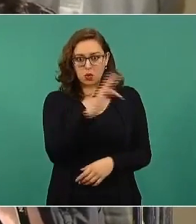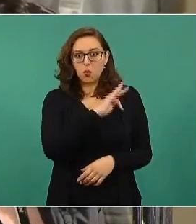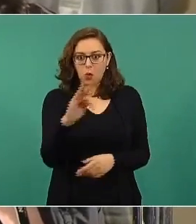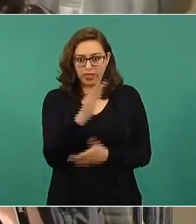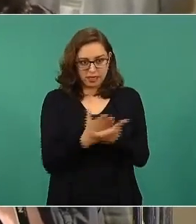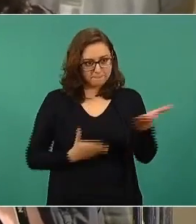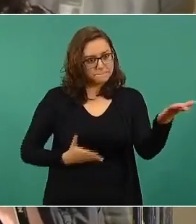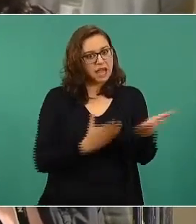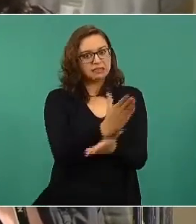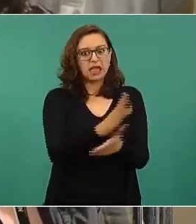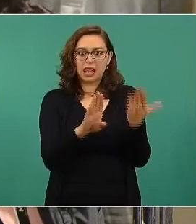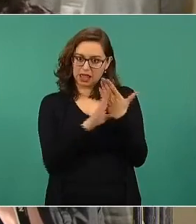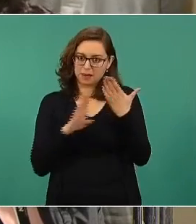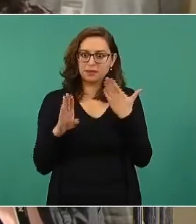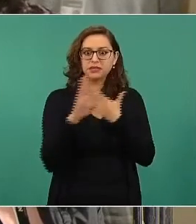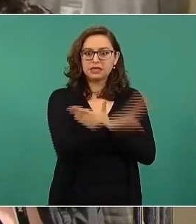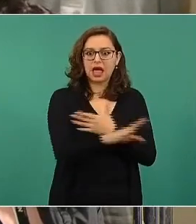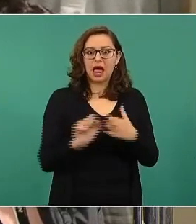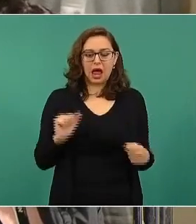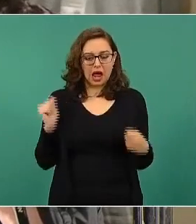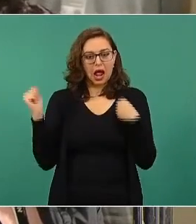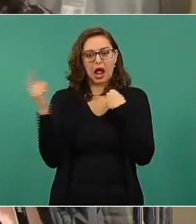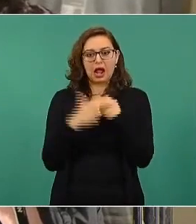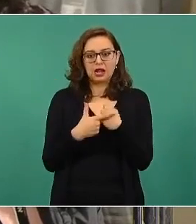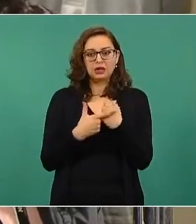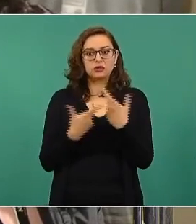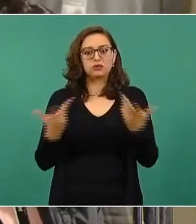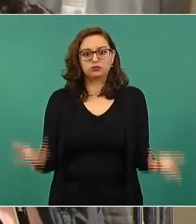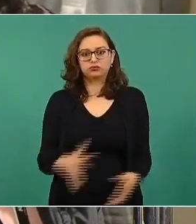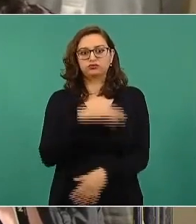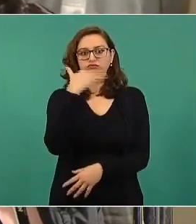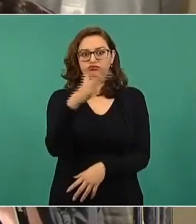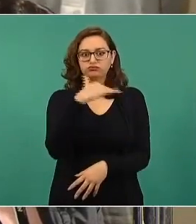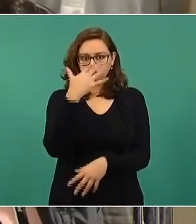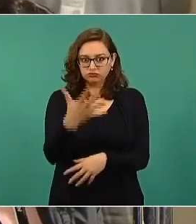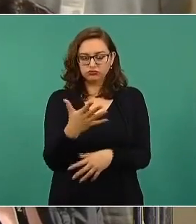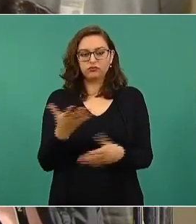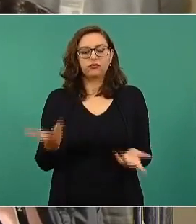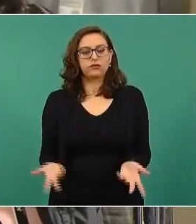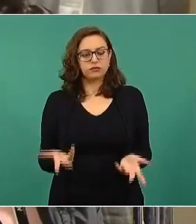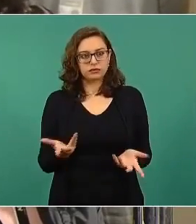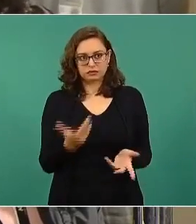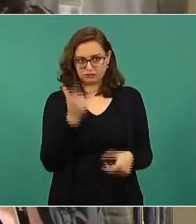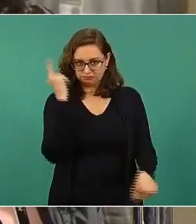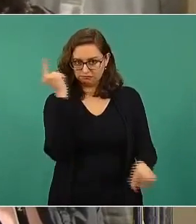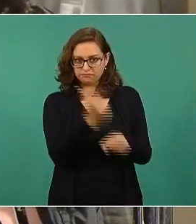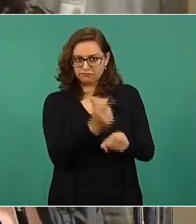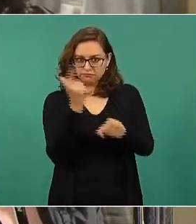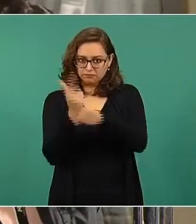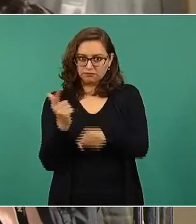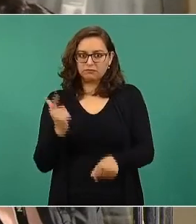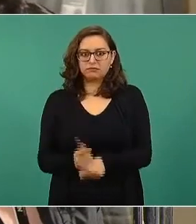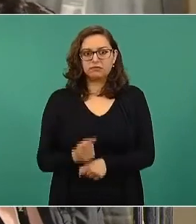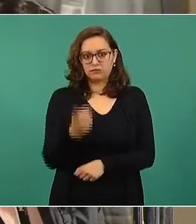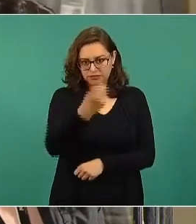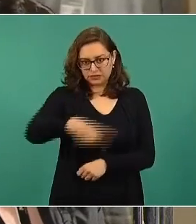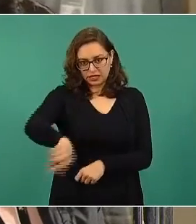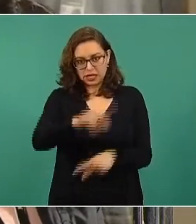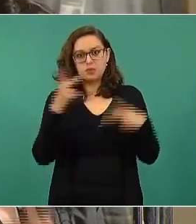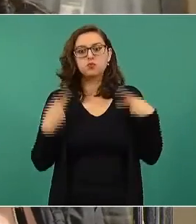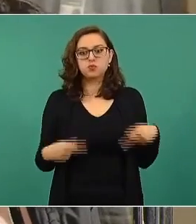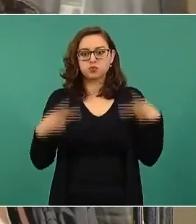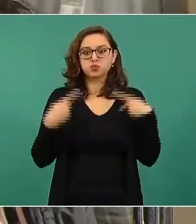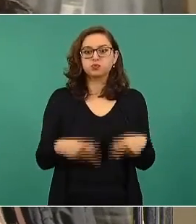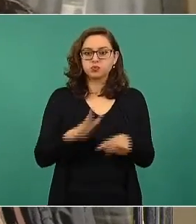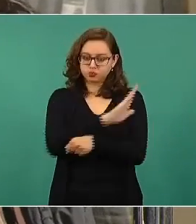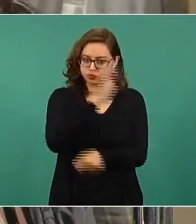evitar eso, haciendo contra la corrupción y la impunidad que está pasando en Sonora, justo que estas personas pues tengan